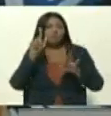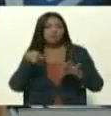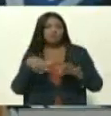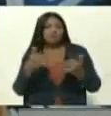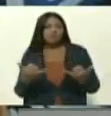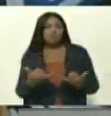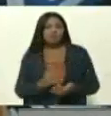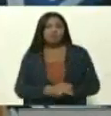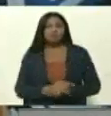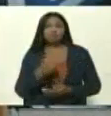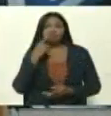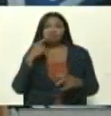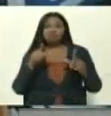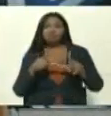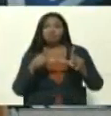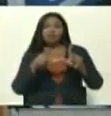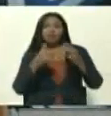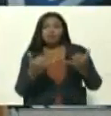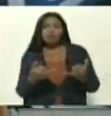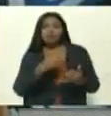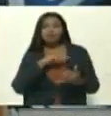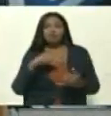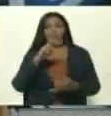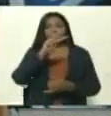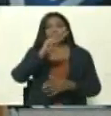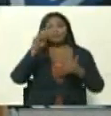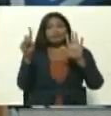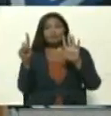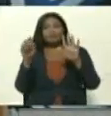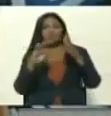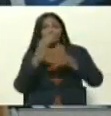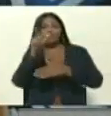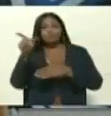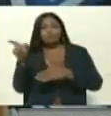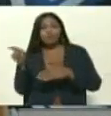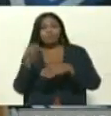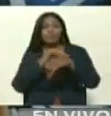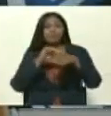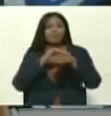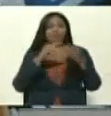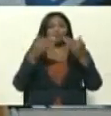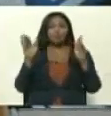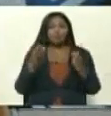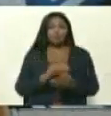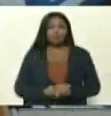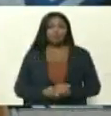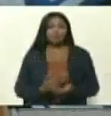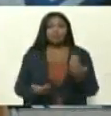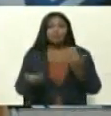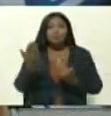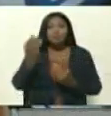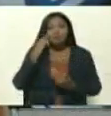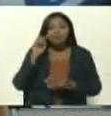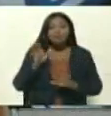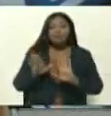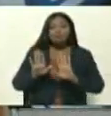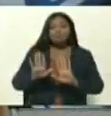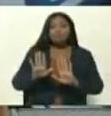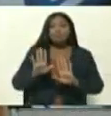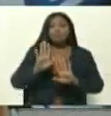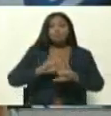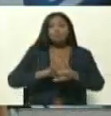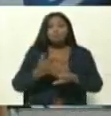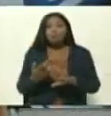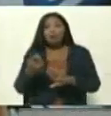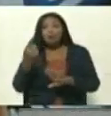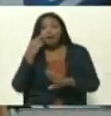que en esta cohorte hay 26 funcionarios del Ministerio Público. Bien importante ese dato porque...